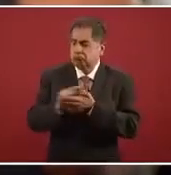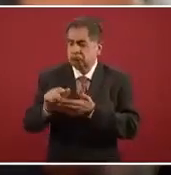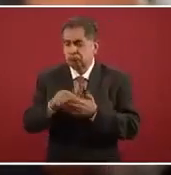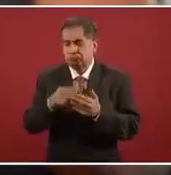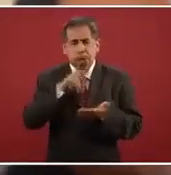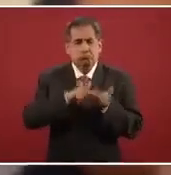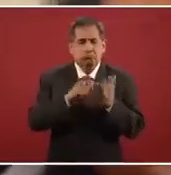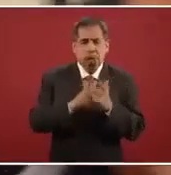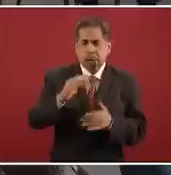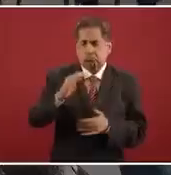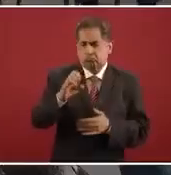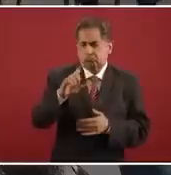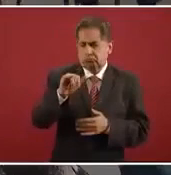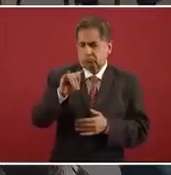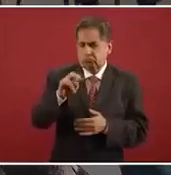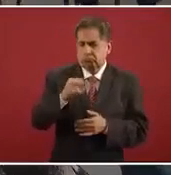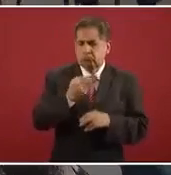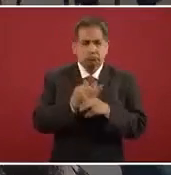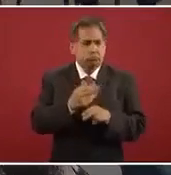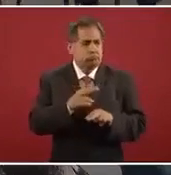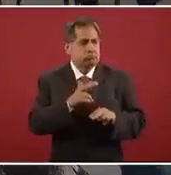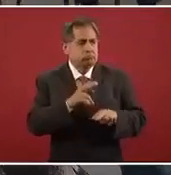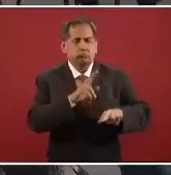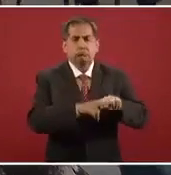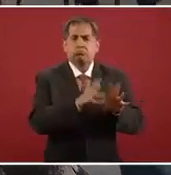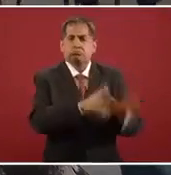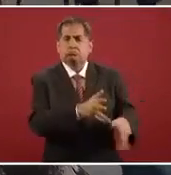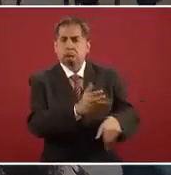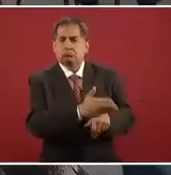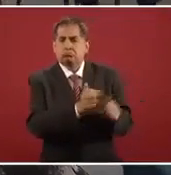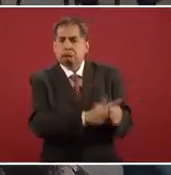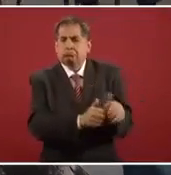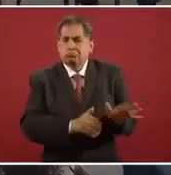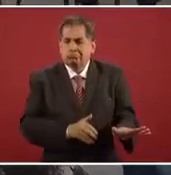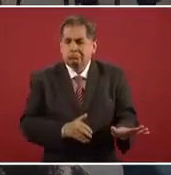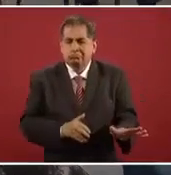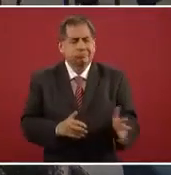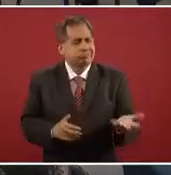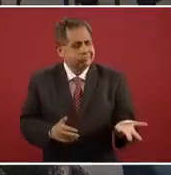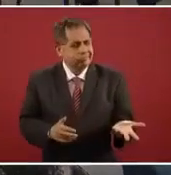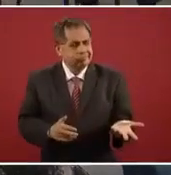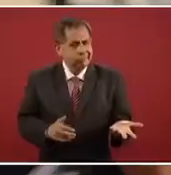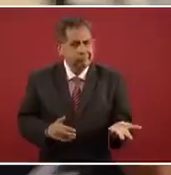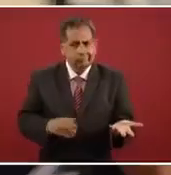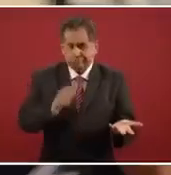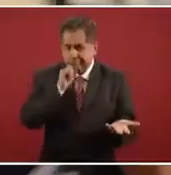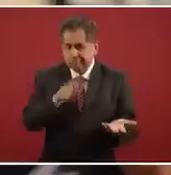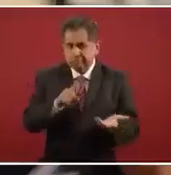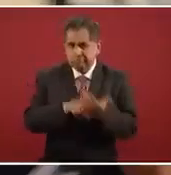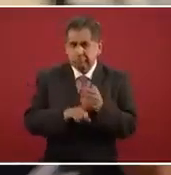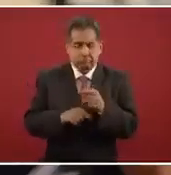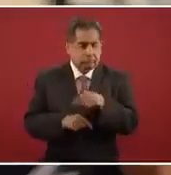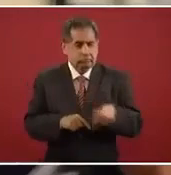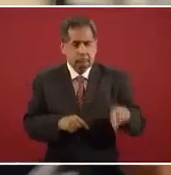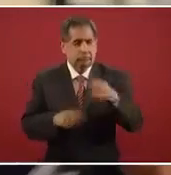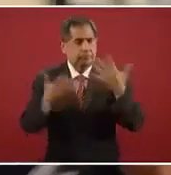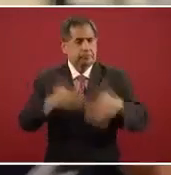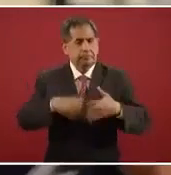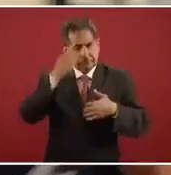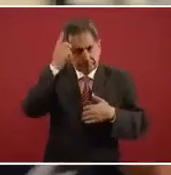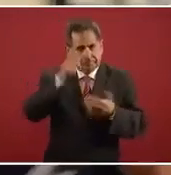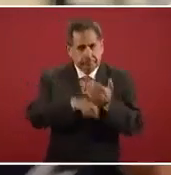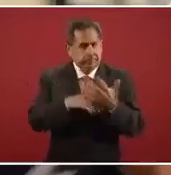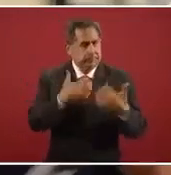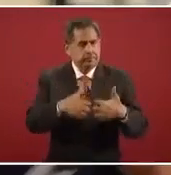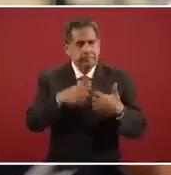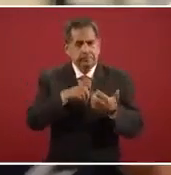Celestinos, y está en la banca. Y en este mismo sentido, me dicen gente de empresarios de la